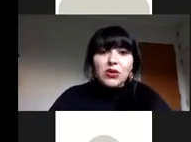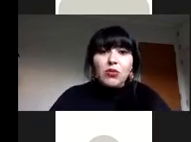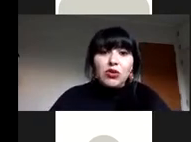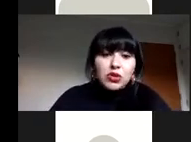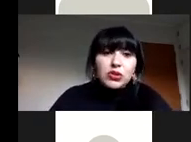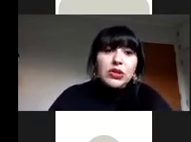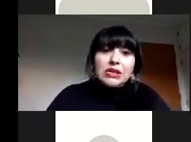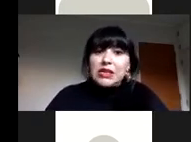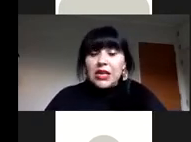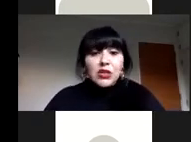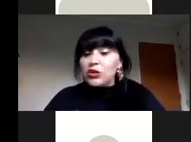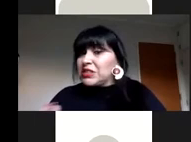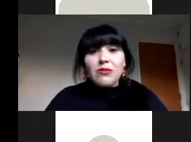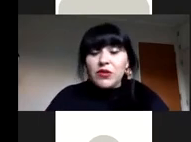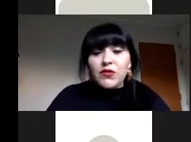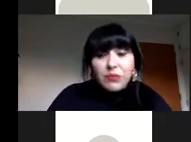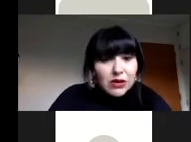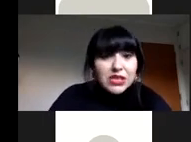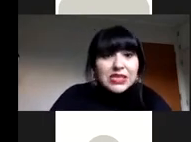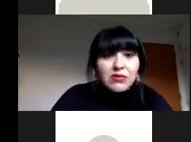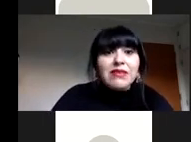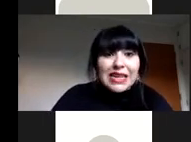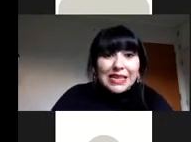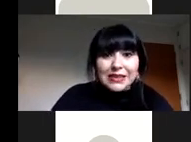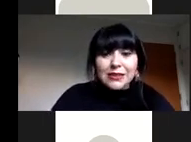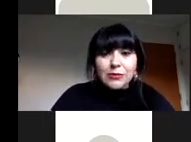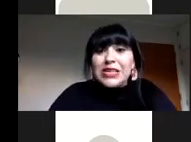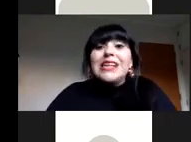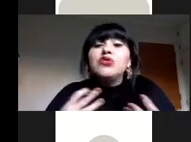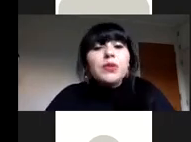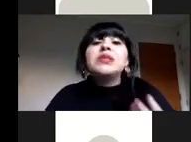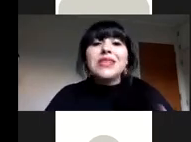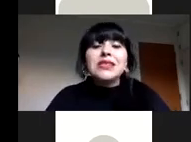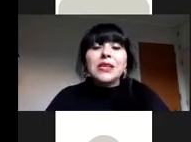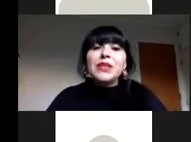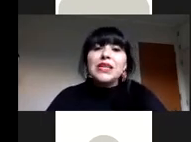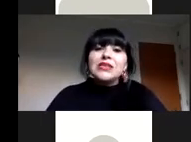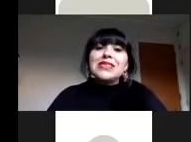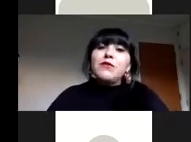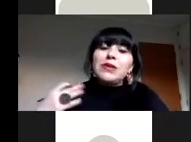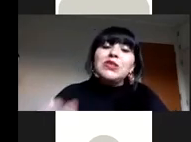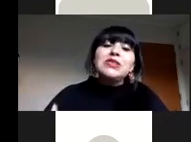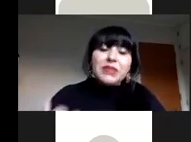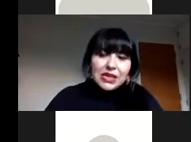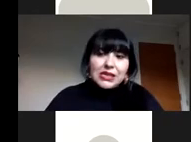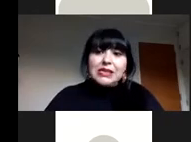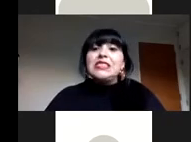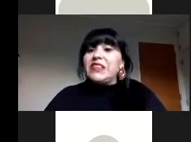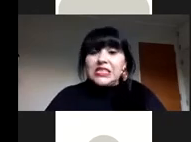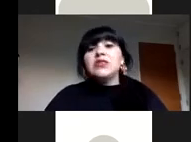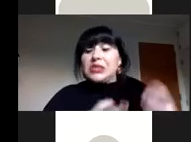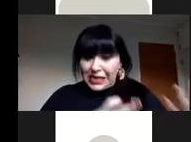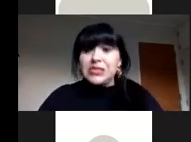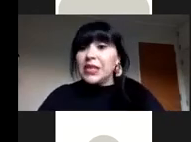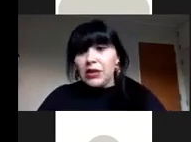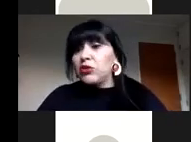educación como nosotros, que no estábamos informados de esta nueva realidad, porque es algo súper reciente. Entonces la información también, si bien es